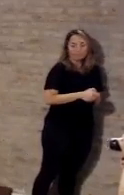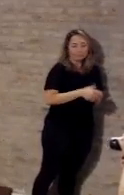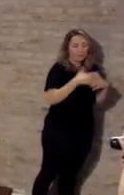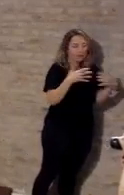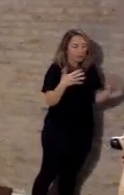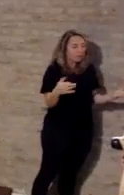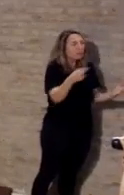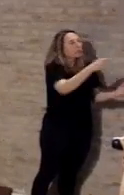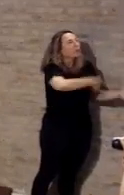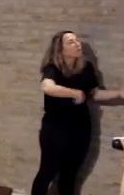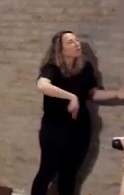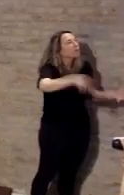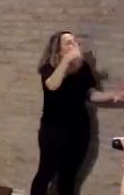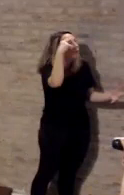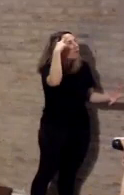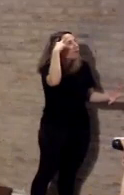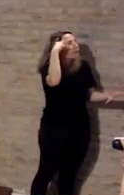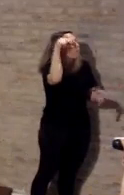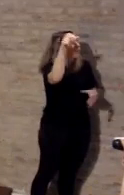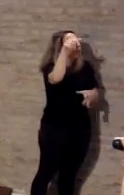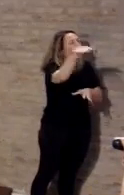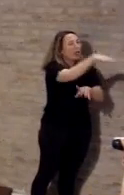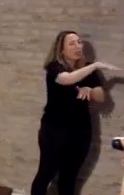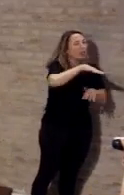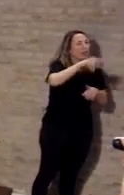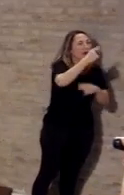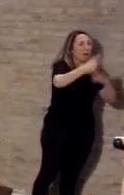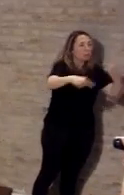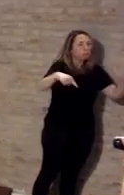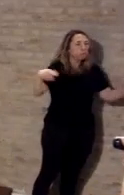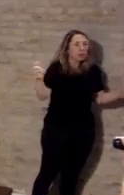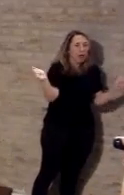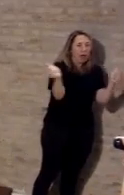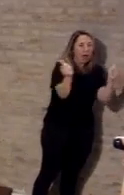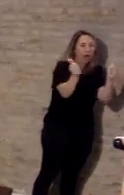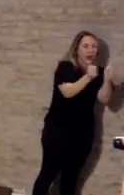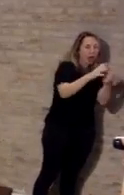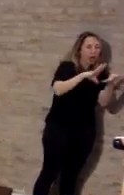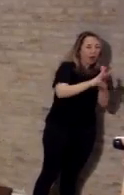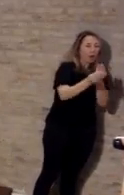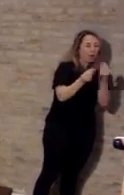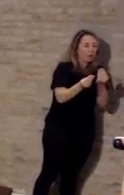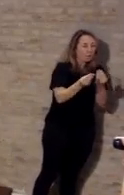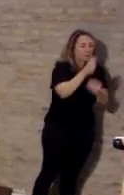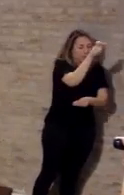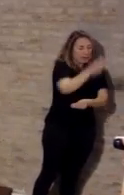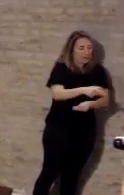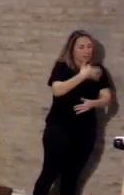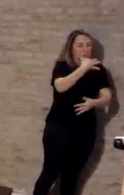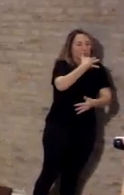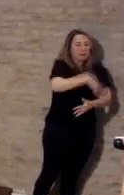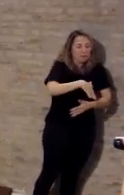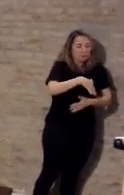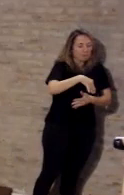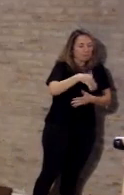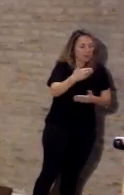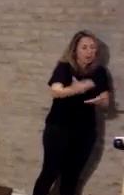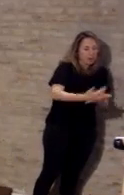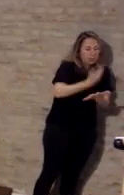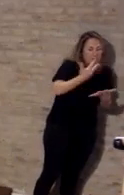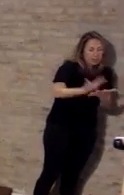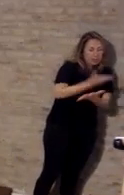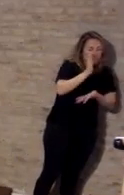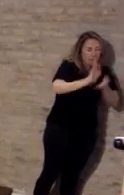entonces hay que pensar Cómo se puede acompañar en Estos espacios para que la persona que comprendió que está en una situación de